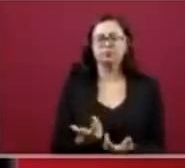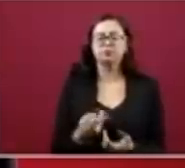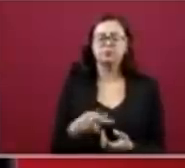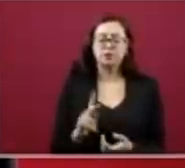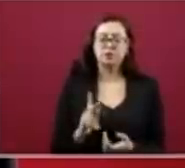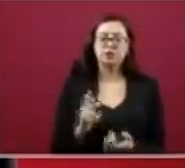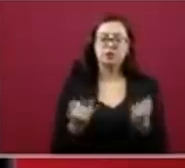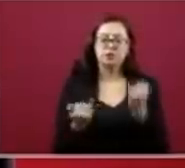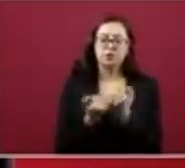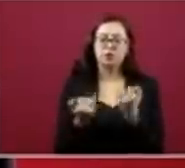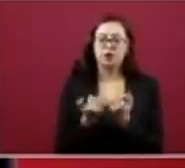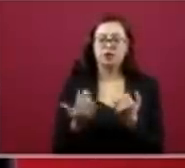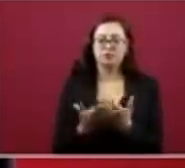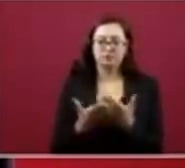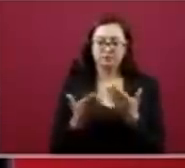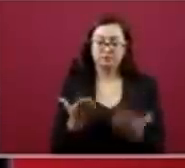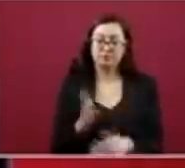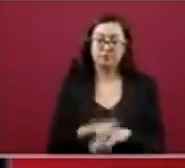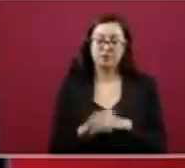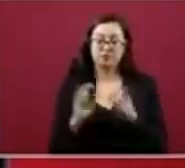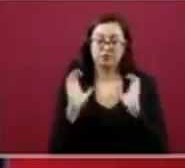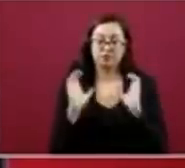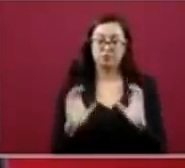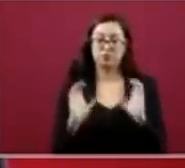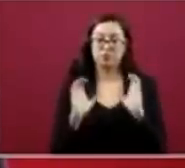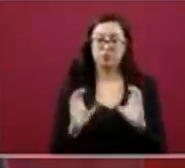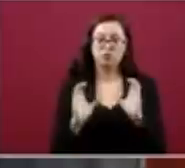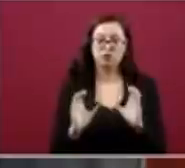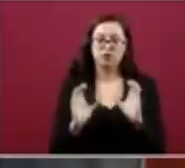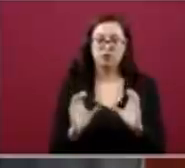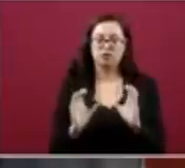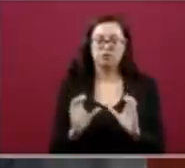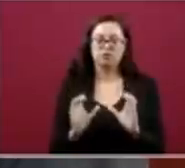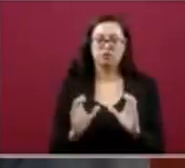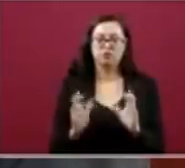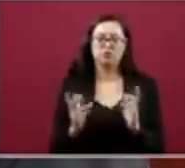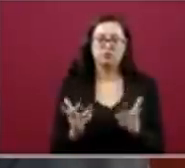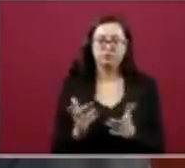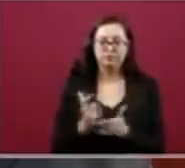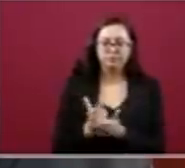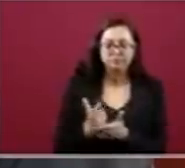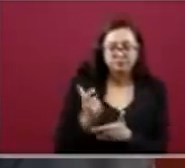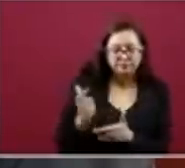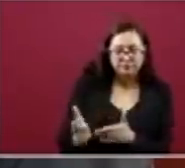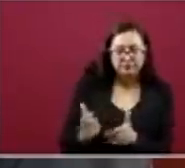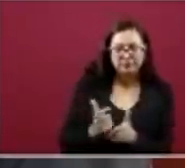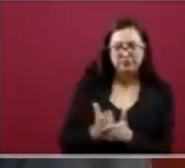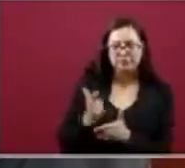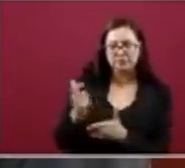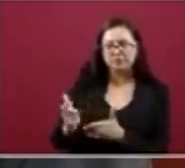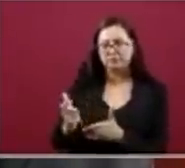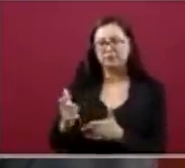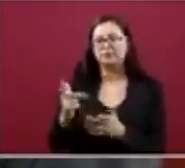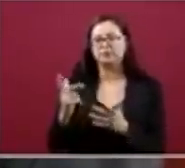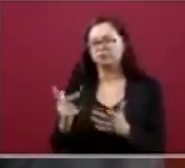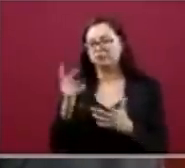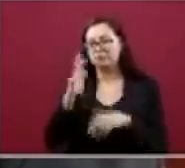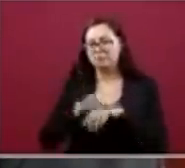cuidado en la entrega de los pagos, se revisa